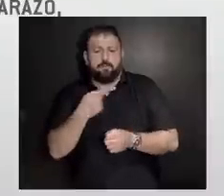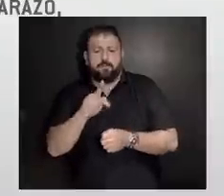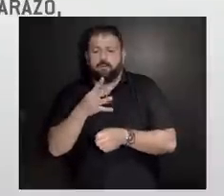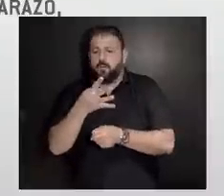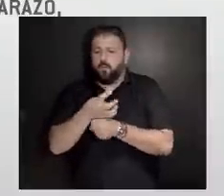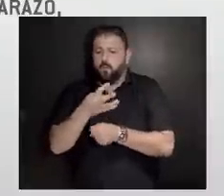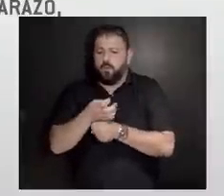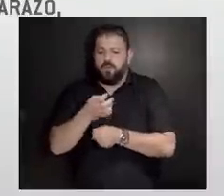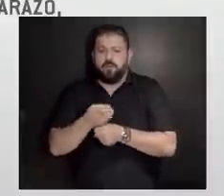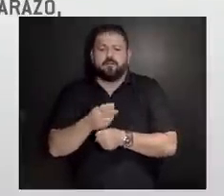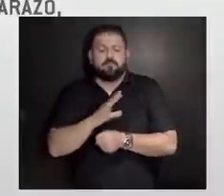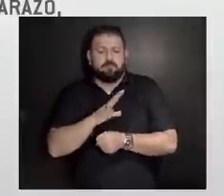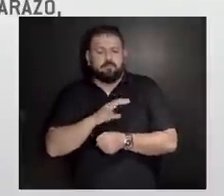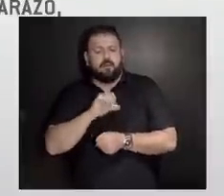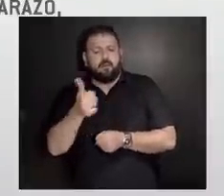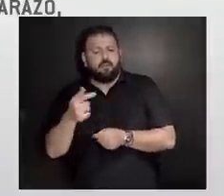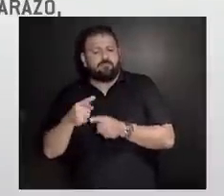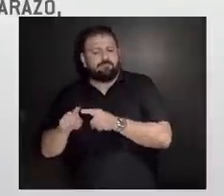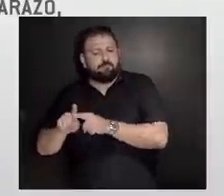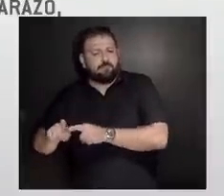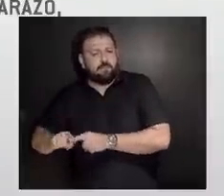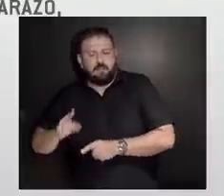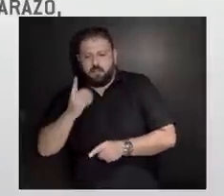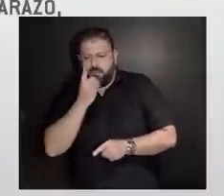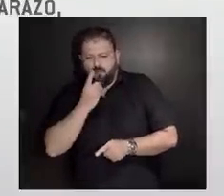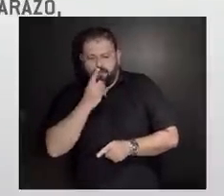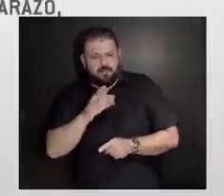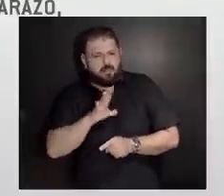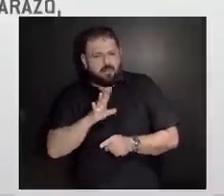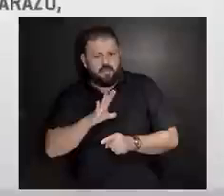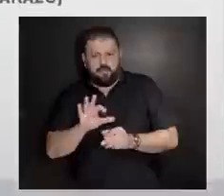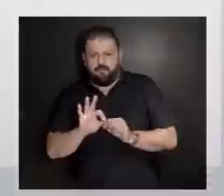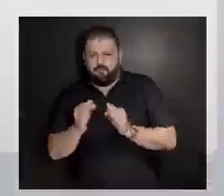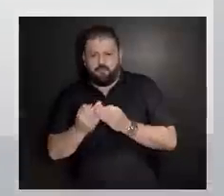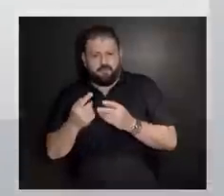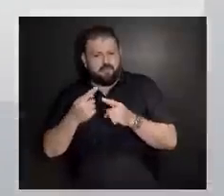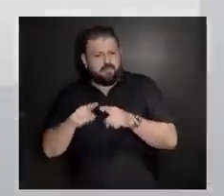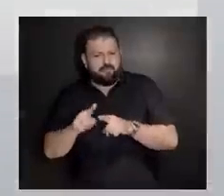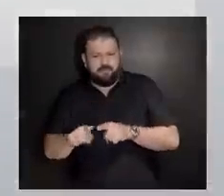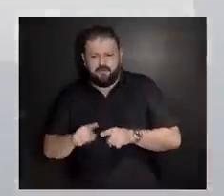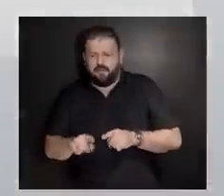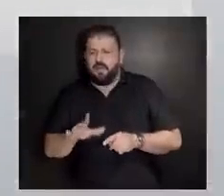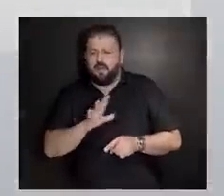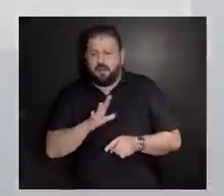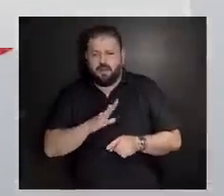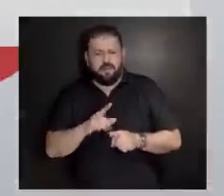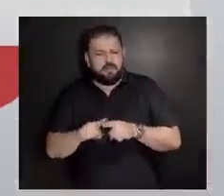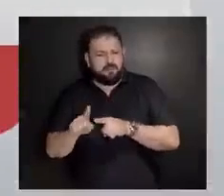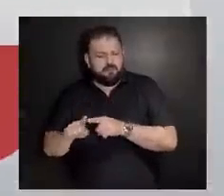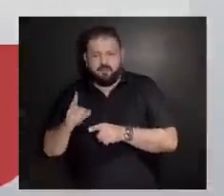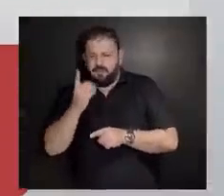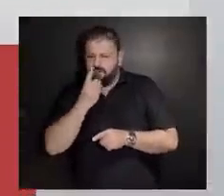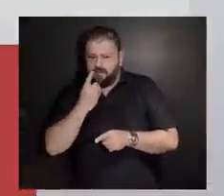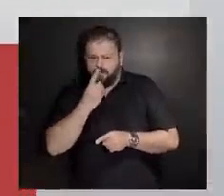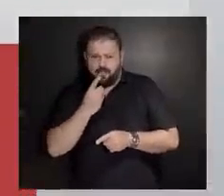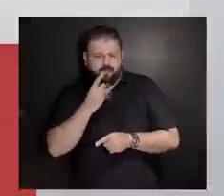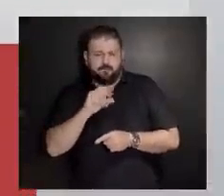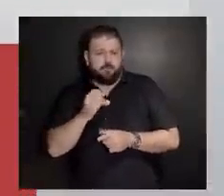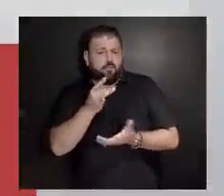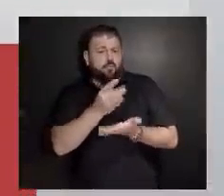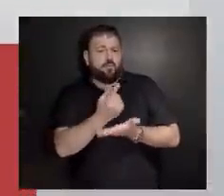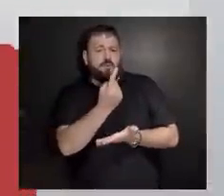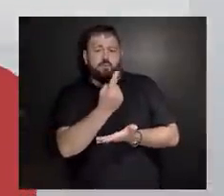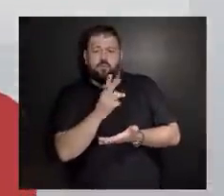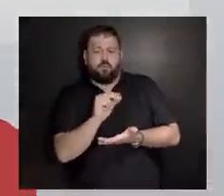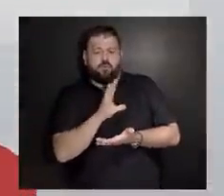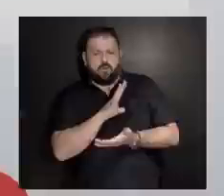que se conoce como otros tipos de diabetes. Aquí entran varias enfermedades, bueno, varias diabetes. Aquí lo